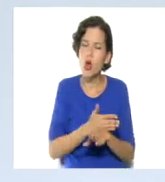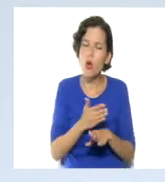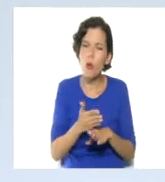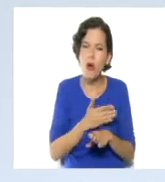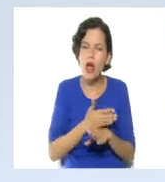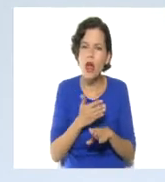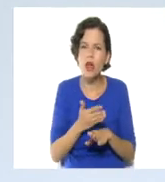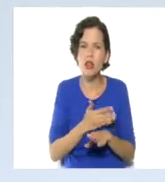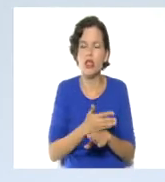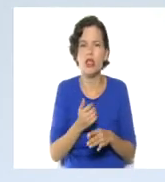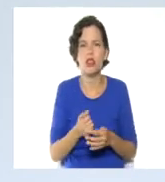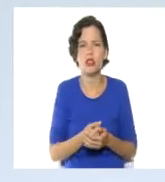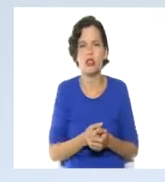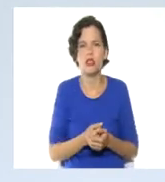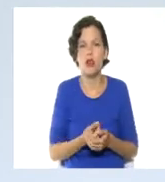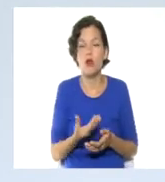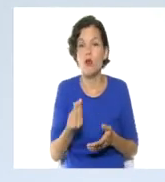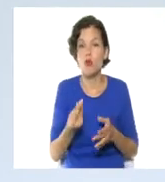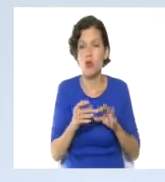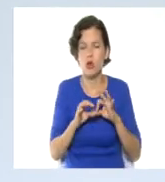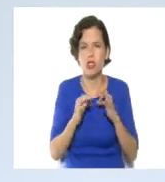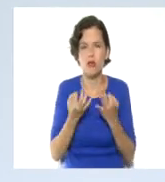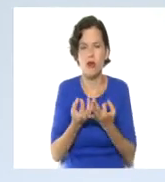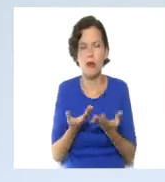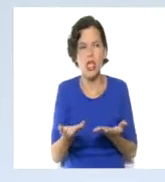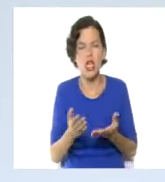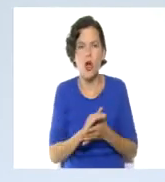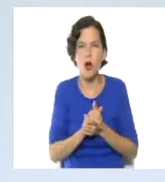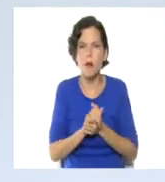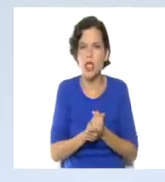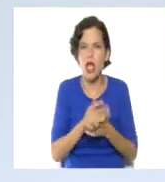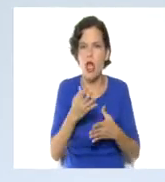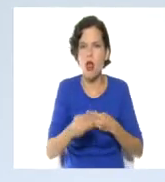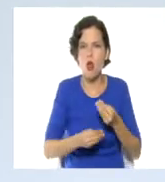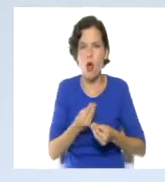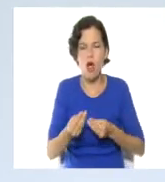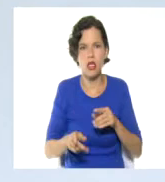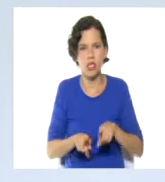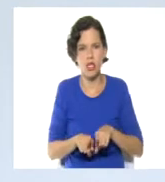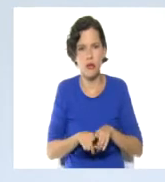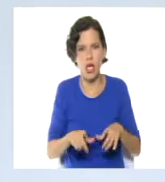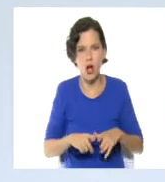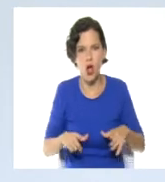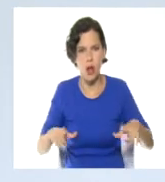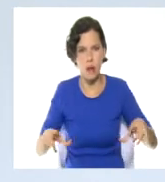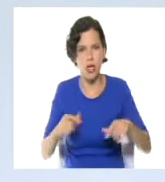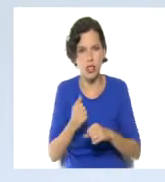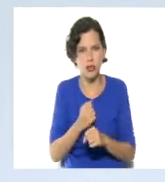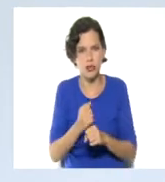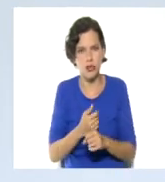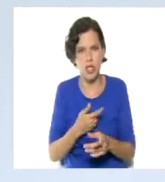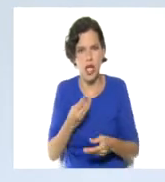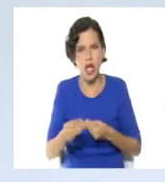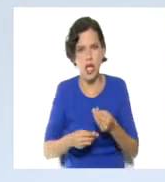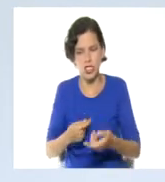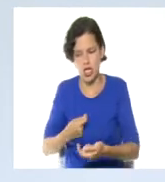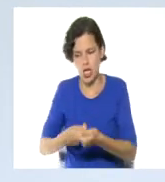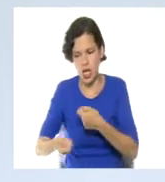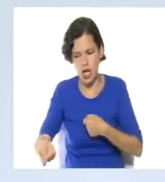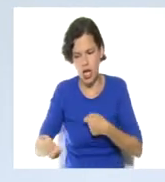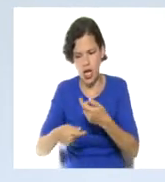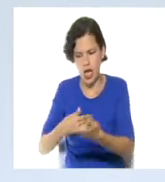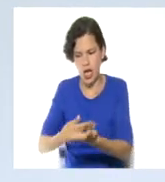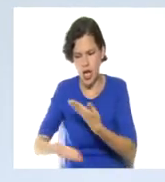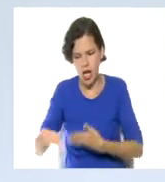compartir. También muchas familias o amistades lo hacen también en los espacios laborales, realizan intercambios de tarjetas,